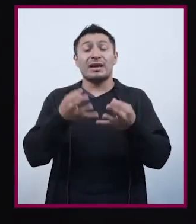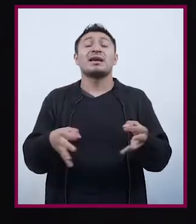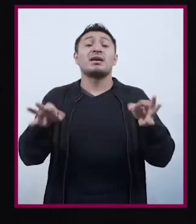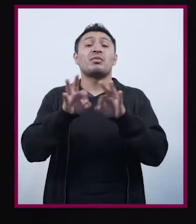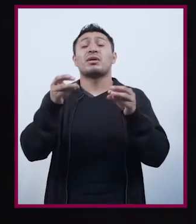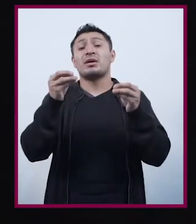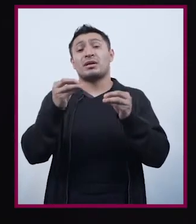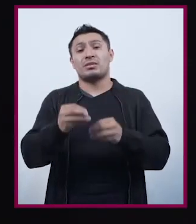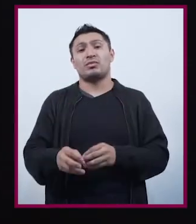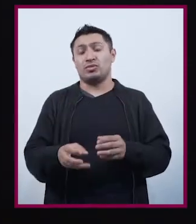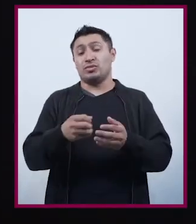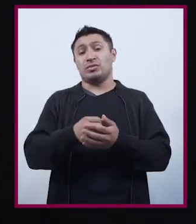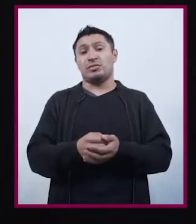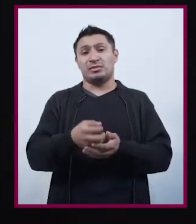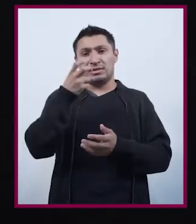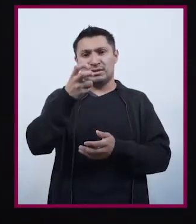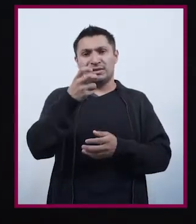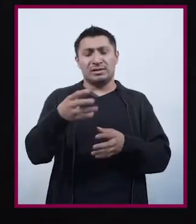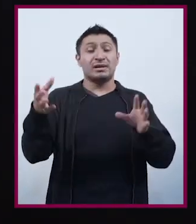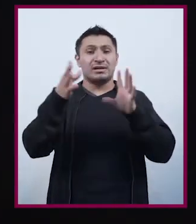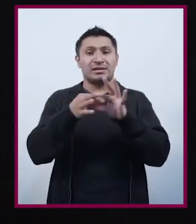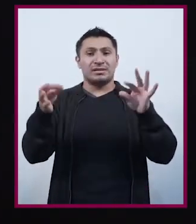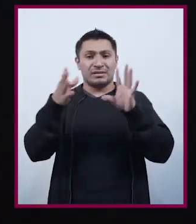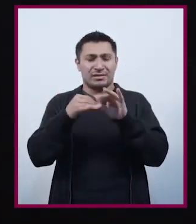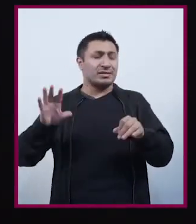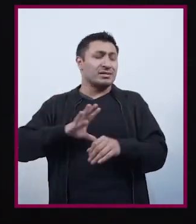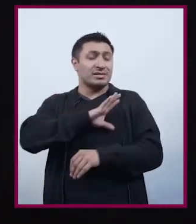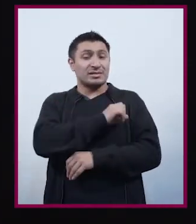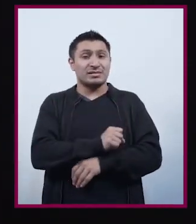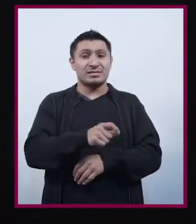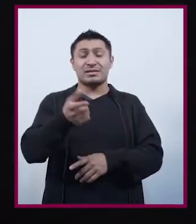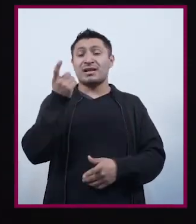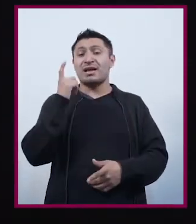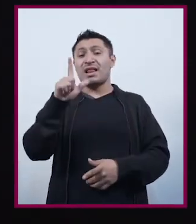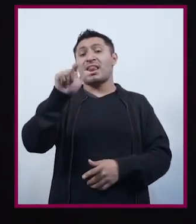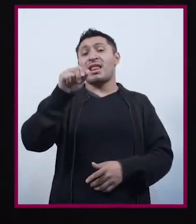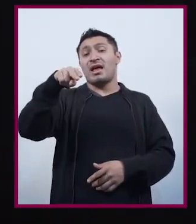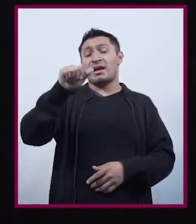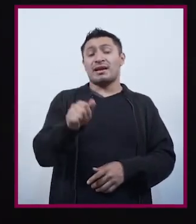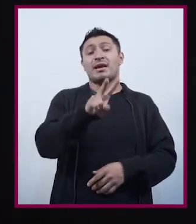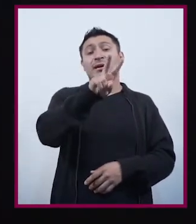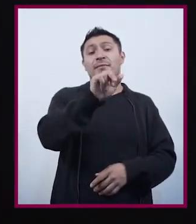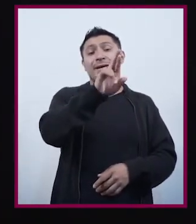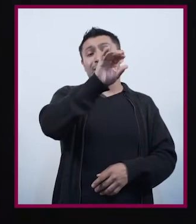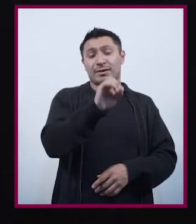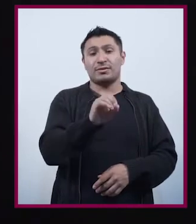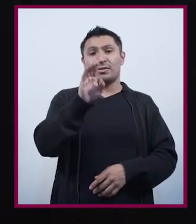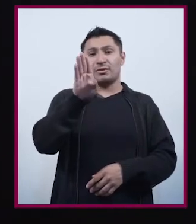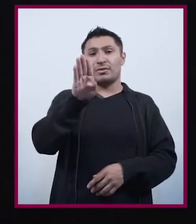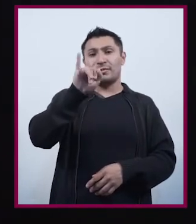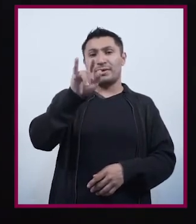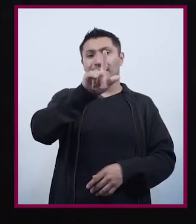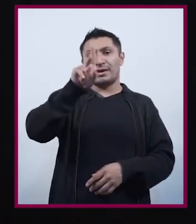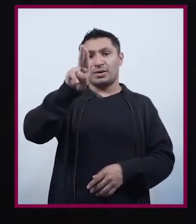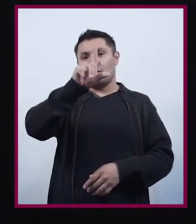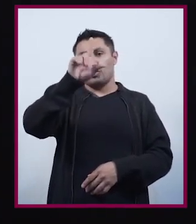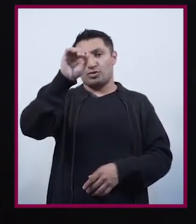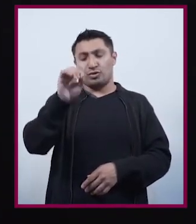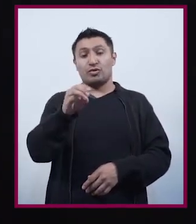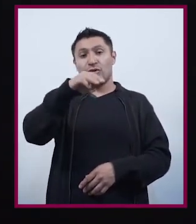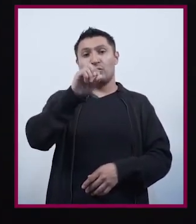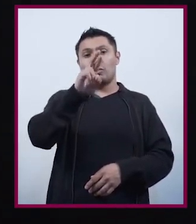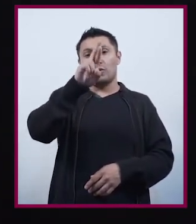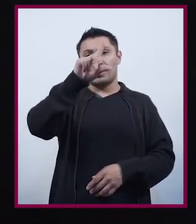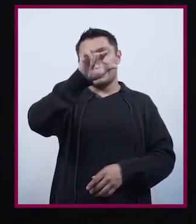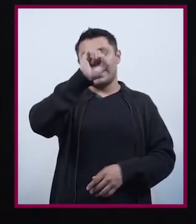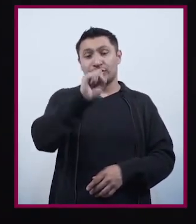que es muy importante. De hecho, esta es nuestra definición favorita. La lana, el varo, el billullo, los morlacos, el